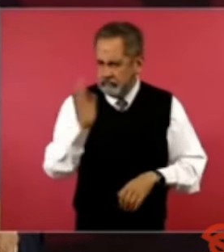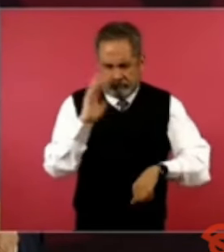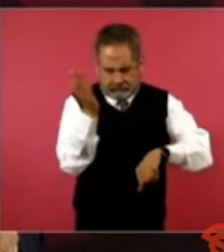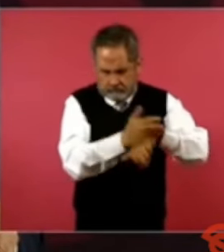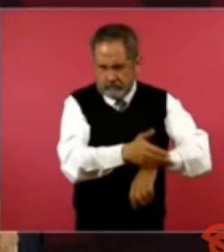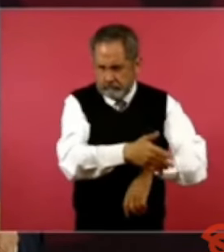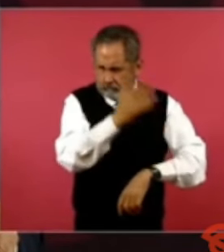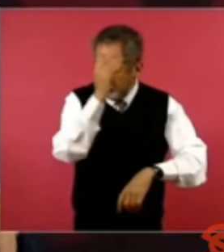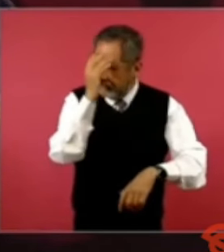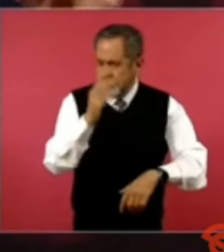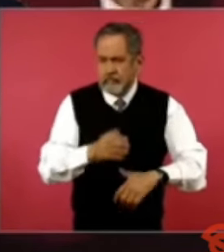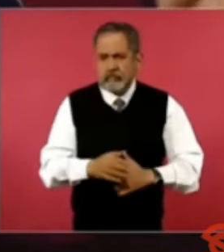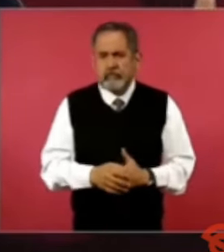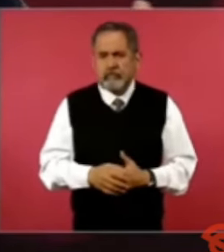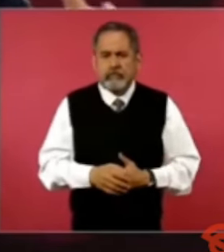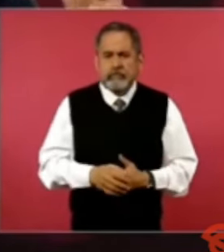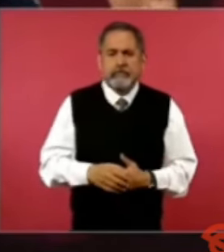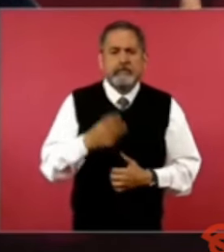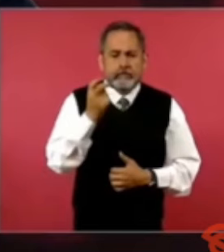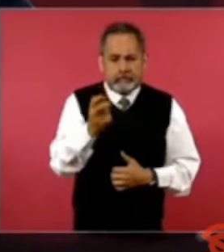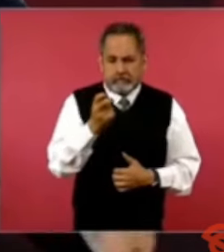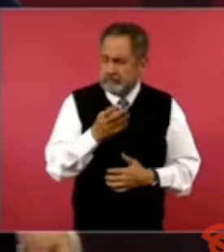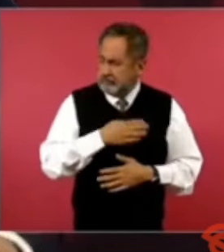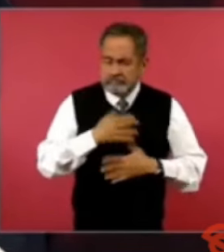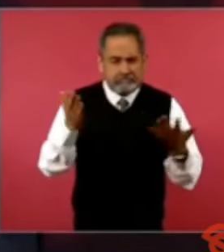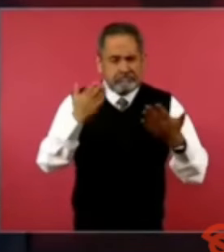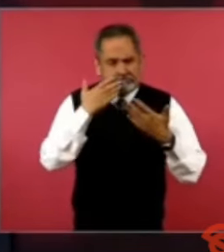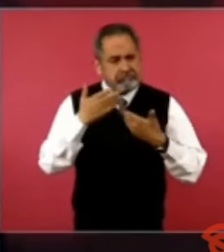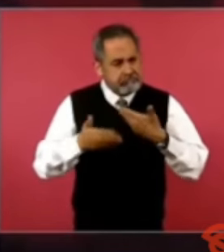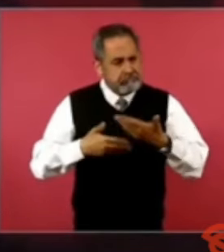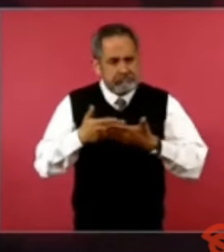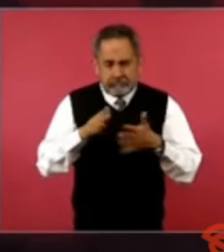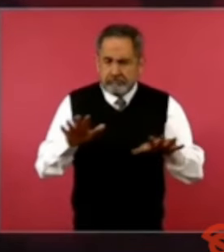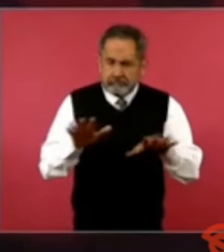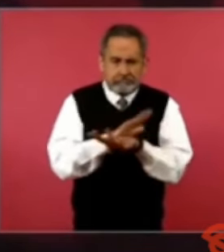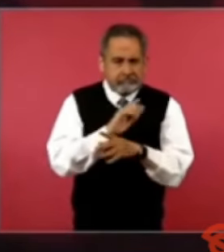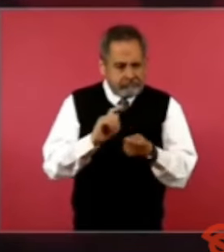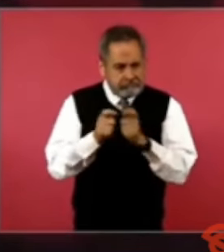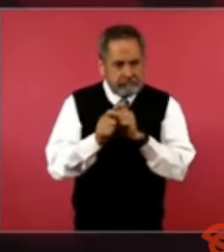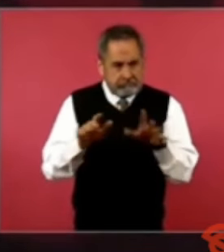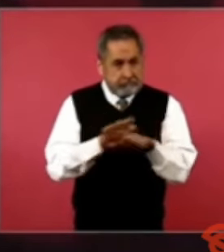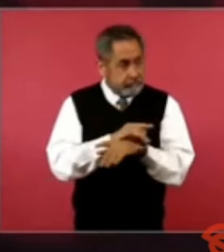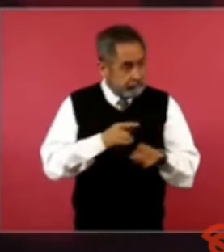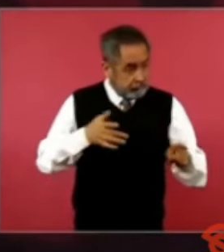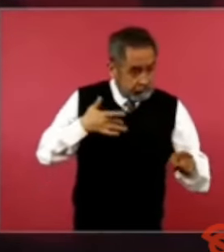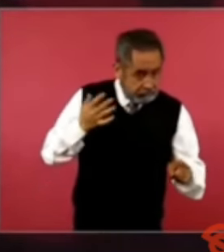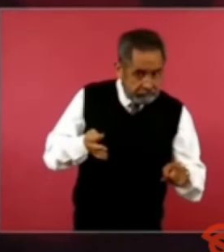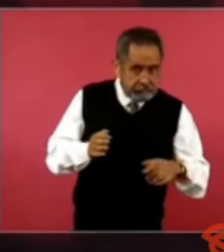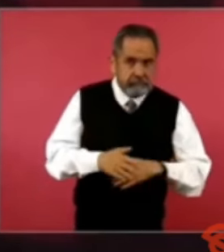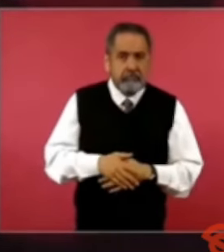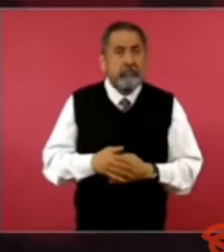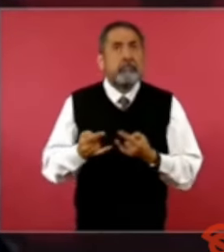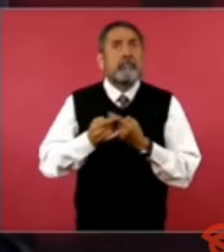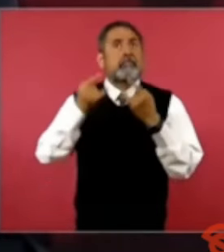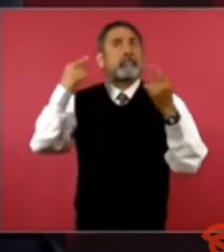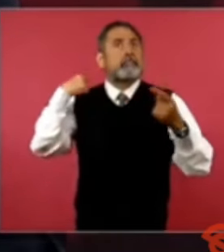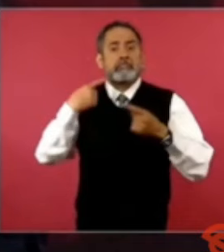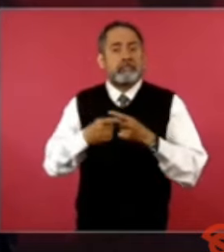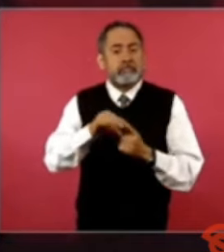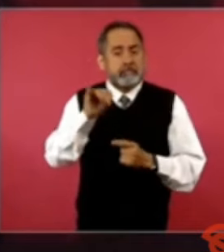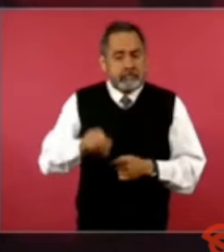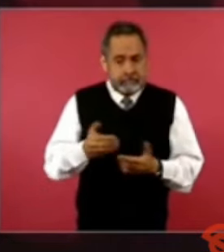Intocable por eso qué bien que como nunca en la